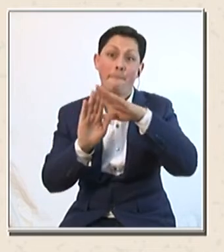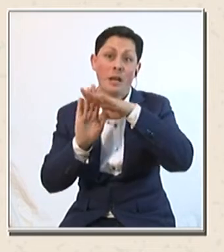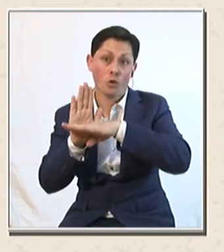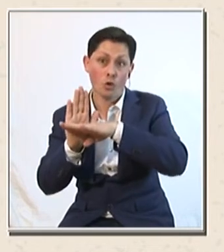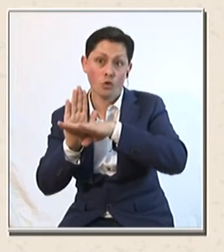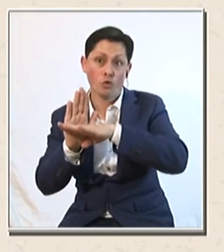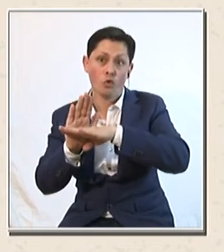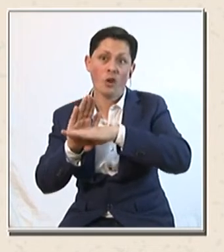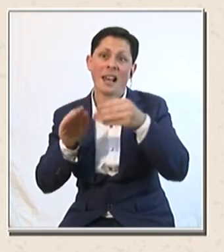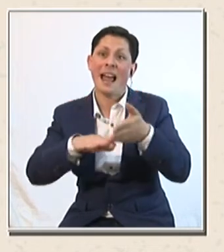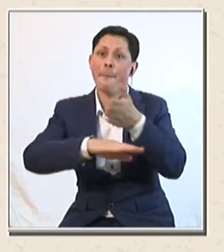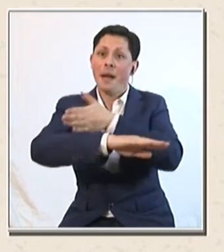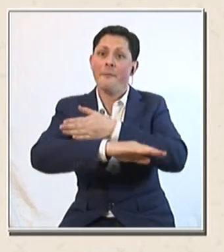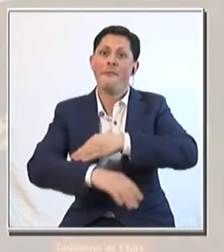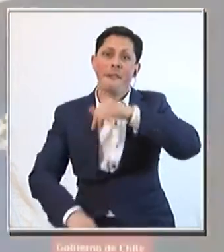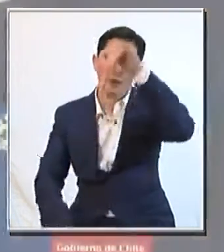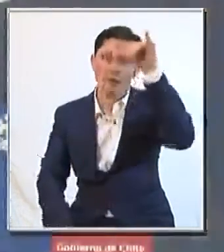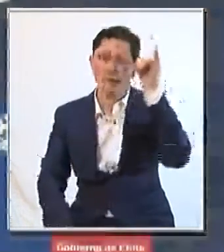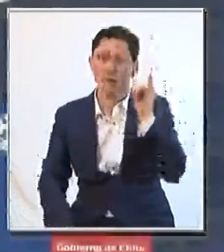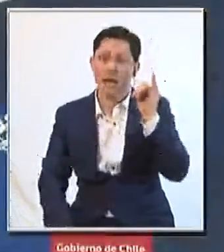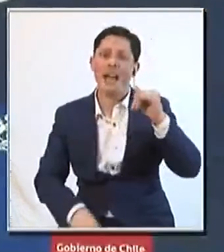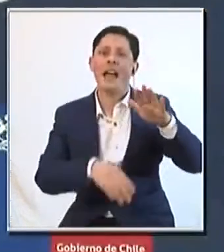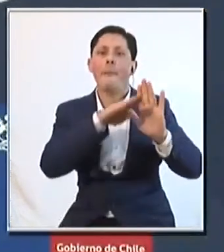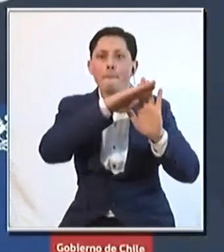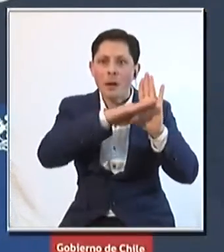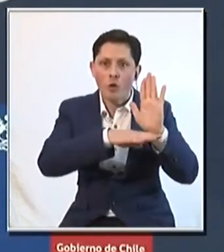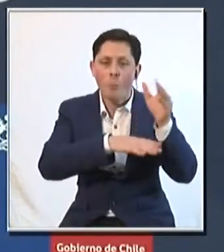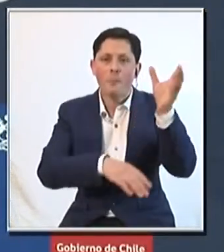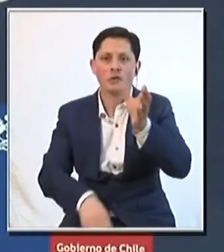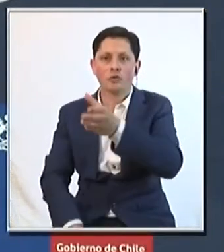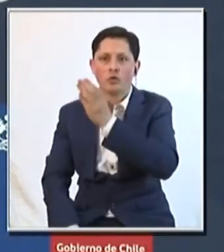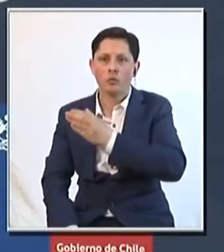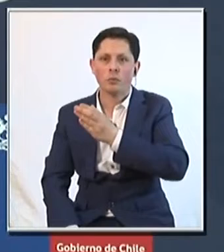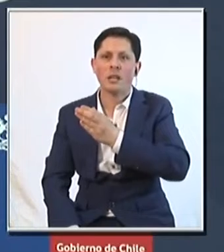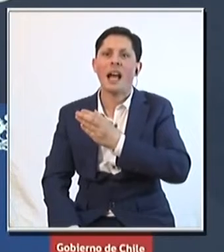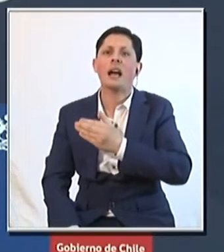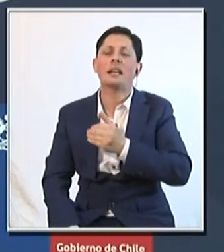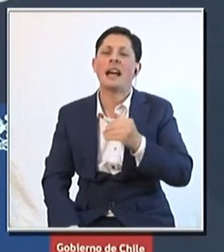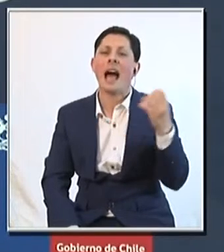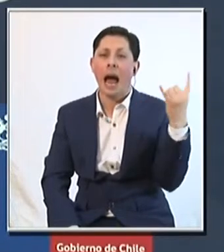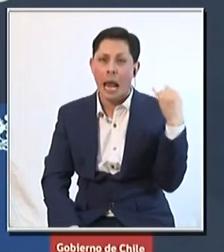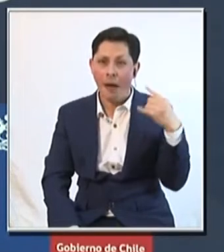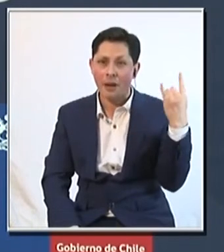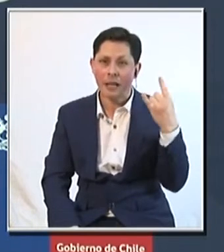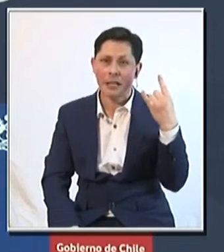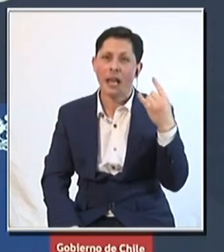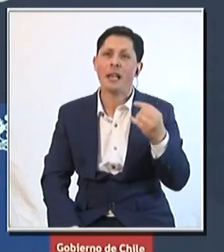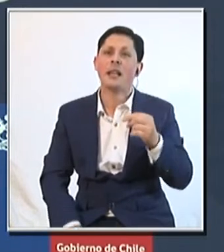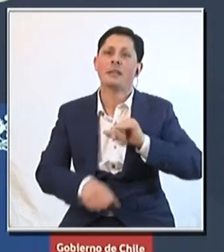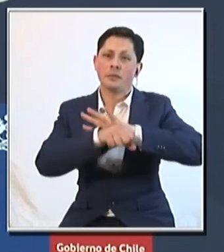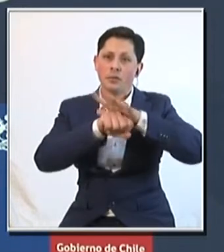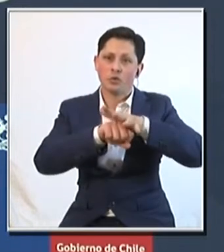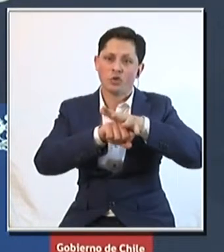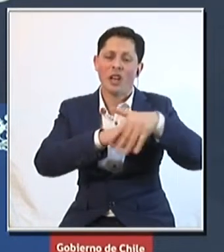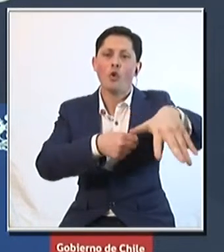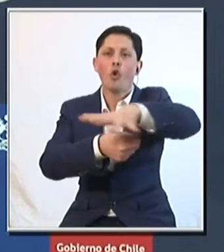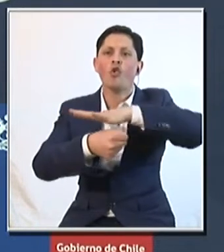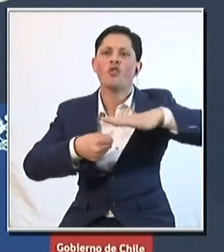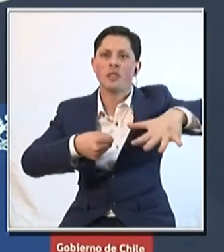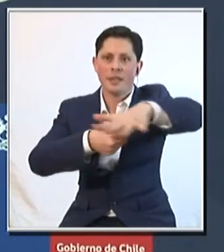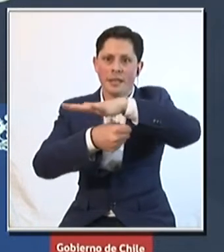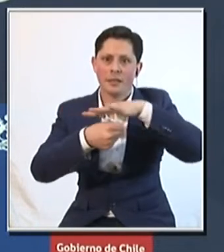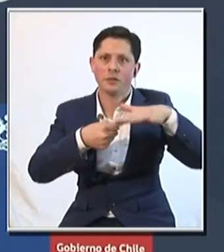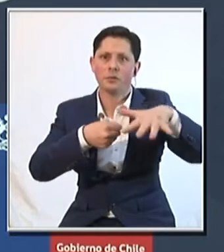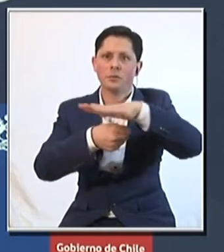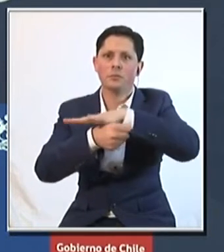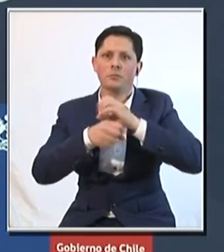a la del verano y que ha tenido una menor cantidad de personas con enfermedad grave por COVID-19, se da en un contexto en el cual